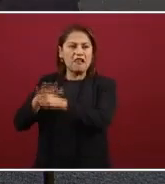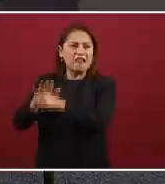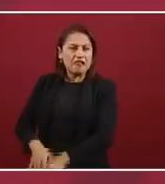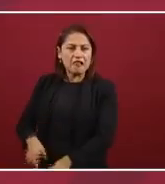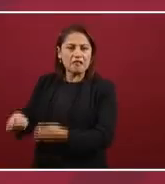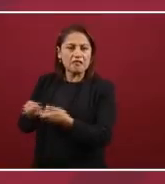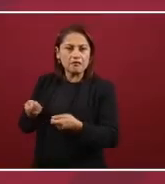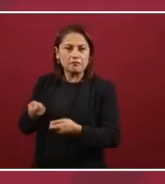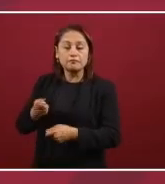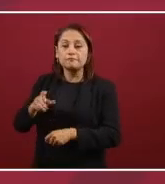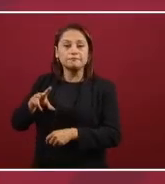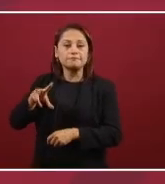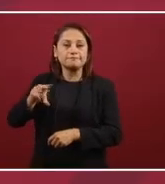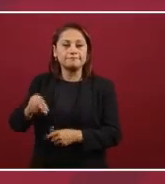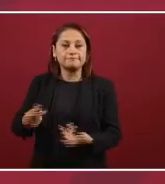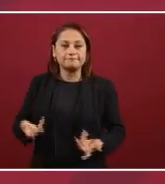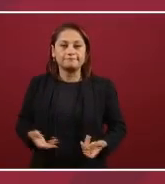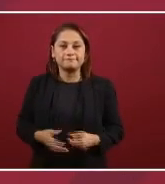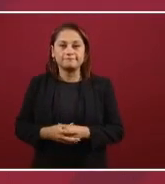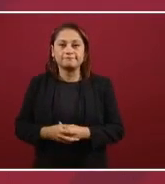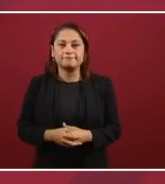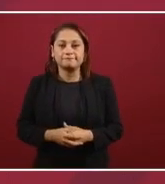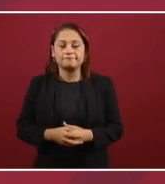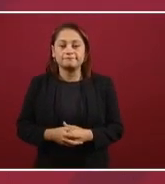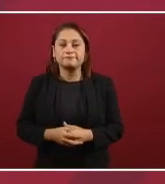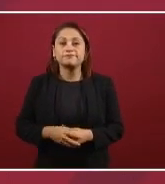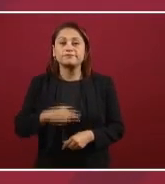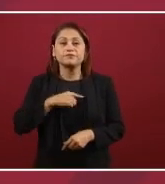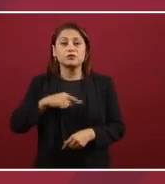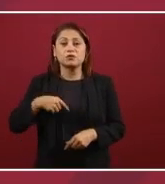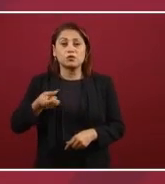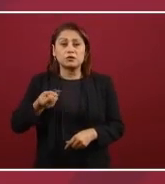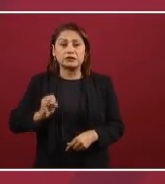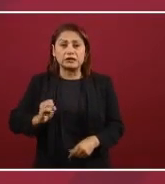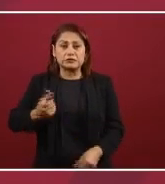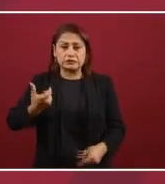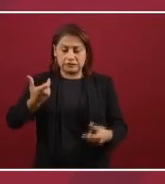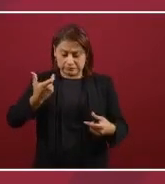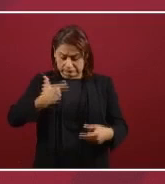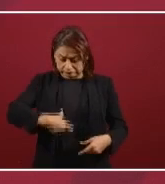Es un asunto de convicción. Así nos formamos.